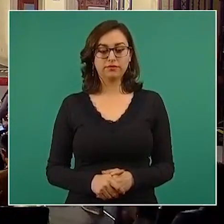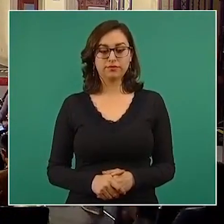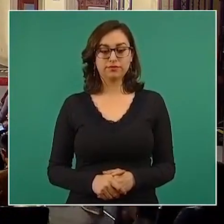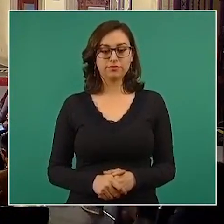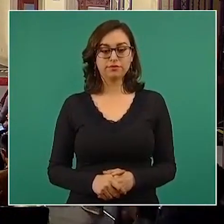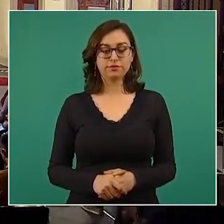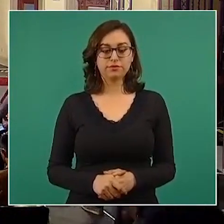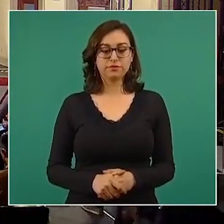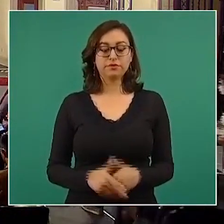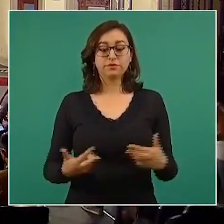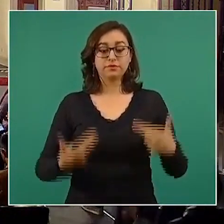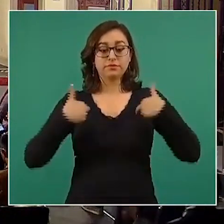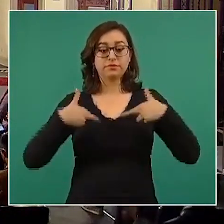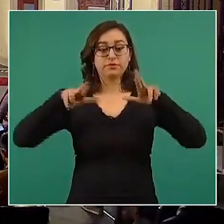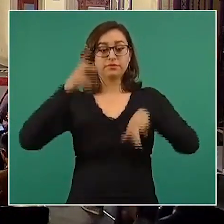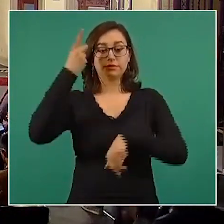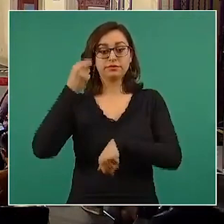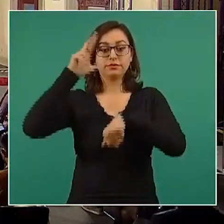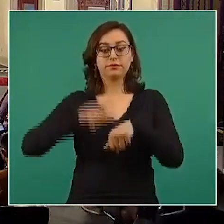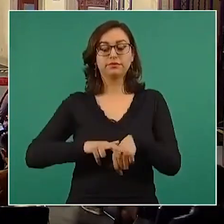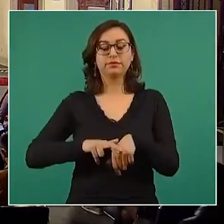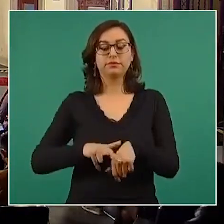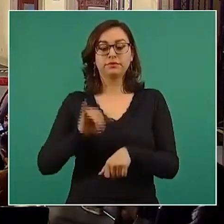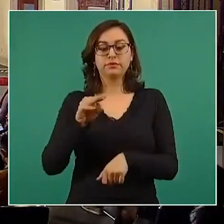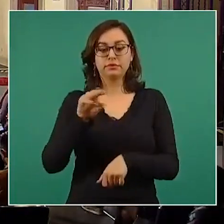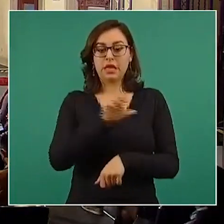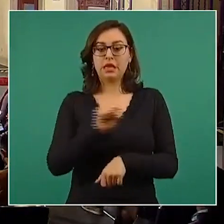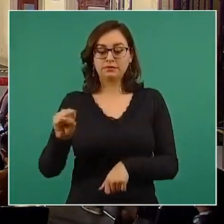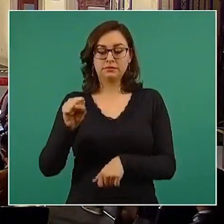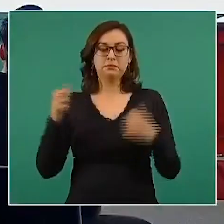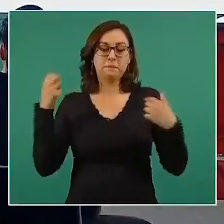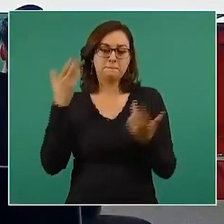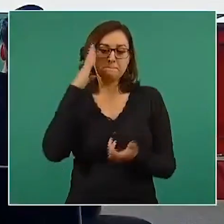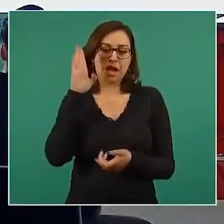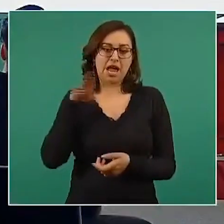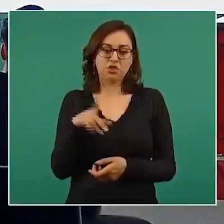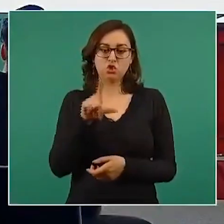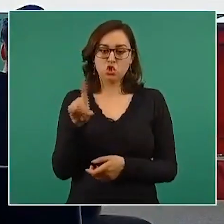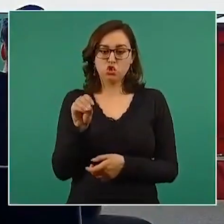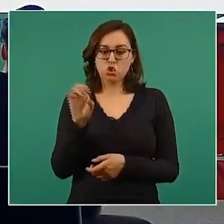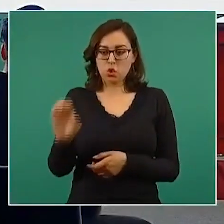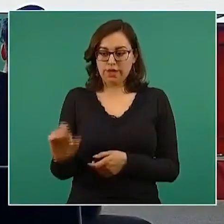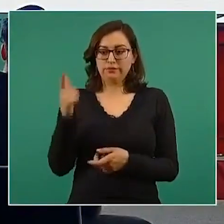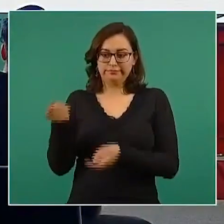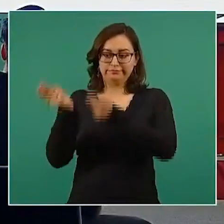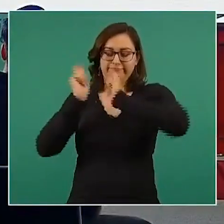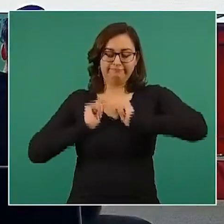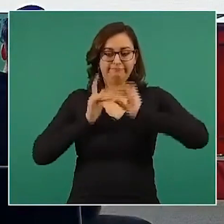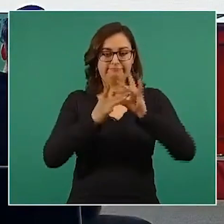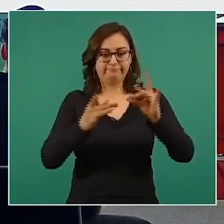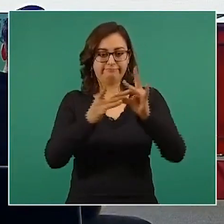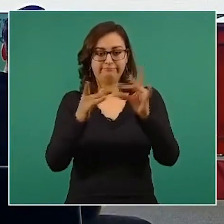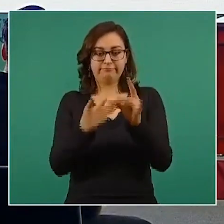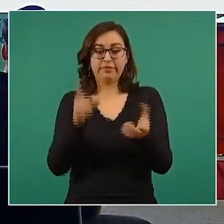En representación del director general del IMSS, el maestro Zoe Robledo Aburto, les comparto este proceso de reconversión que se llevó a cabo en el Instituto